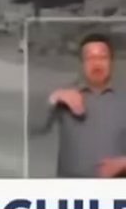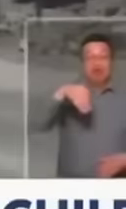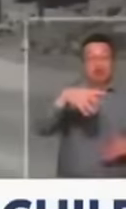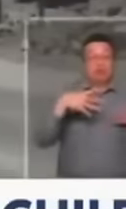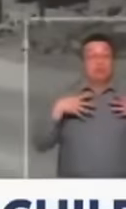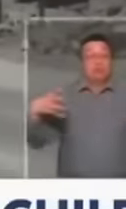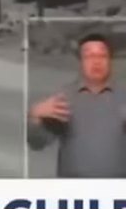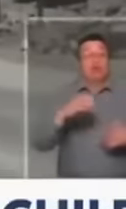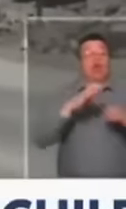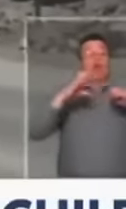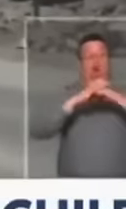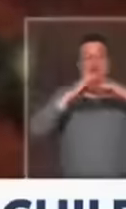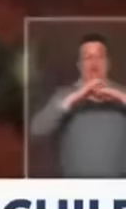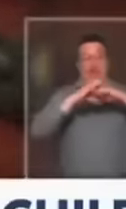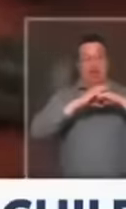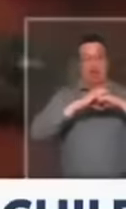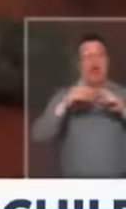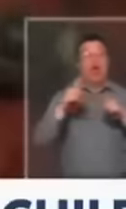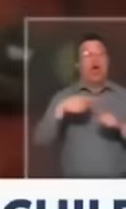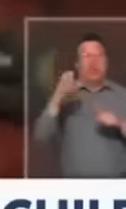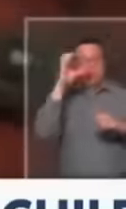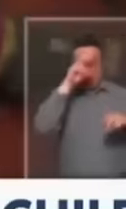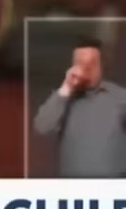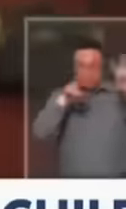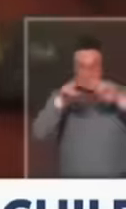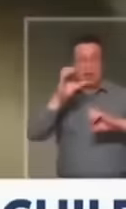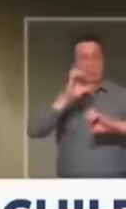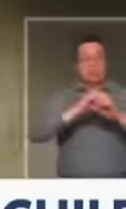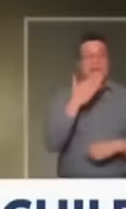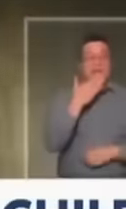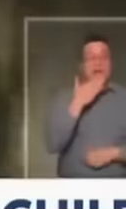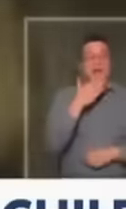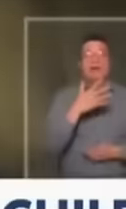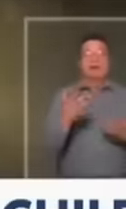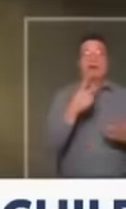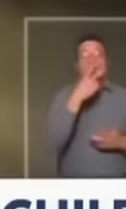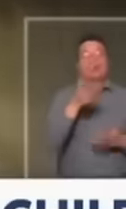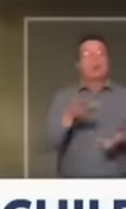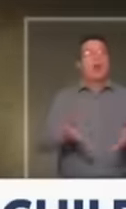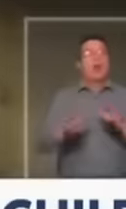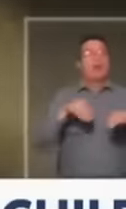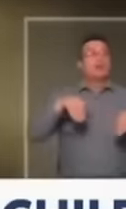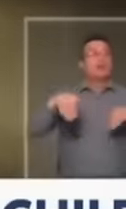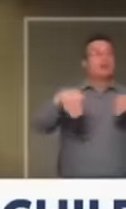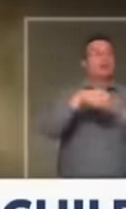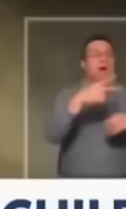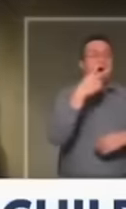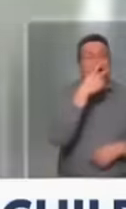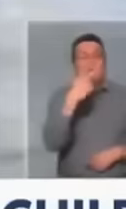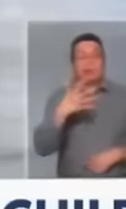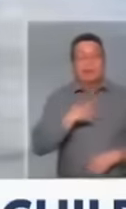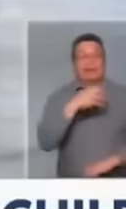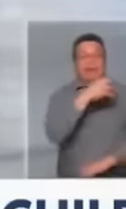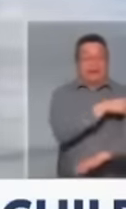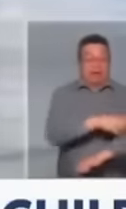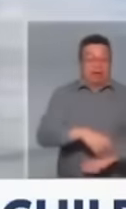para Codelco, pero tienen otros en el área del turismo y la industria. ¿Qué falta para verlos circulando en las calles de la ciudad? Creemos que las regiones todavía les